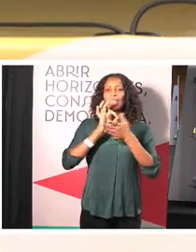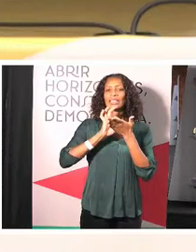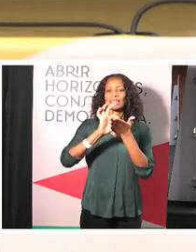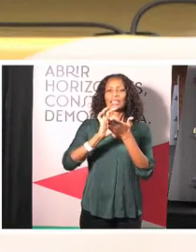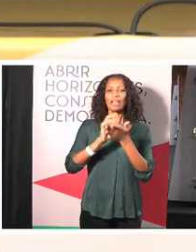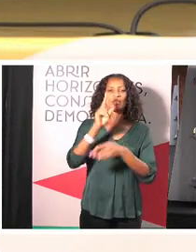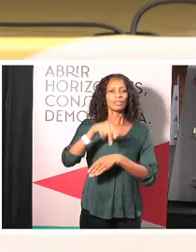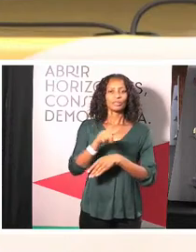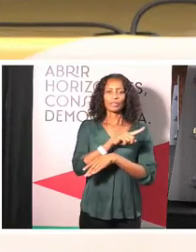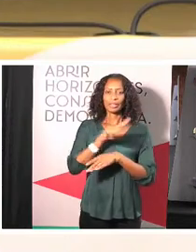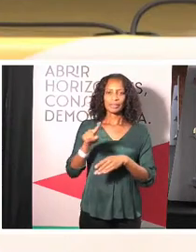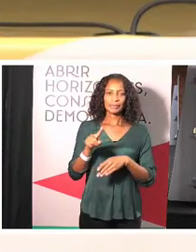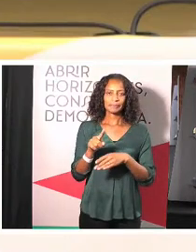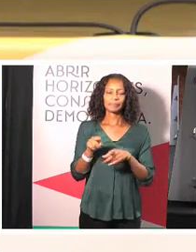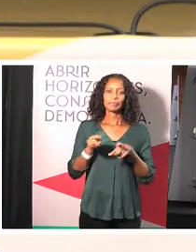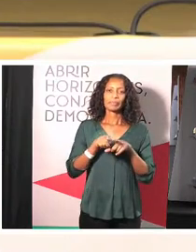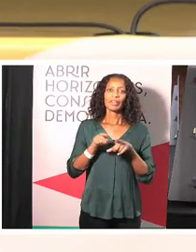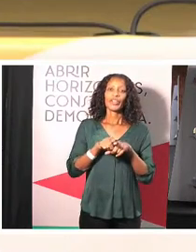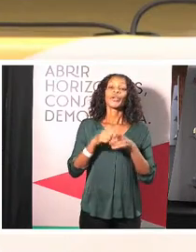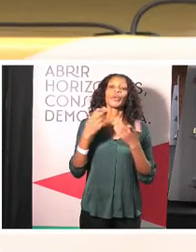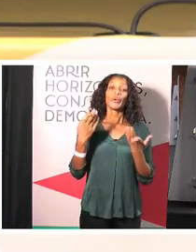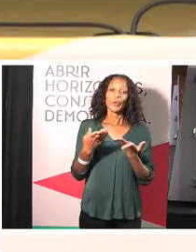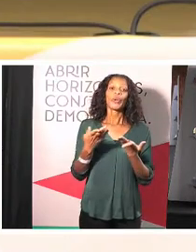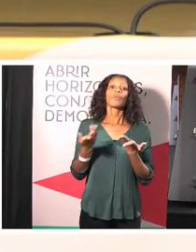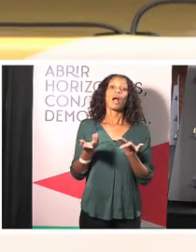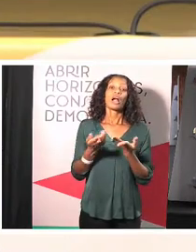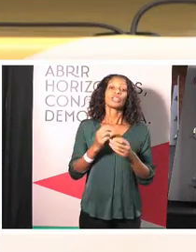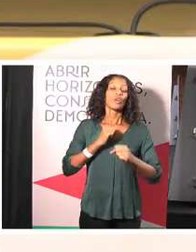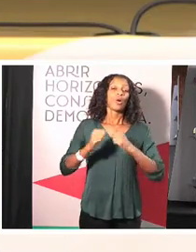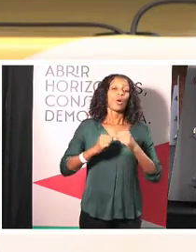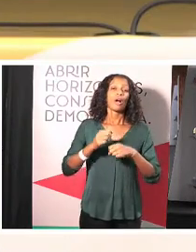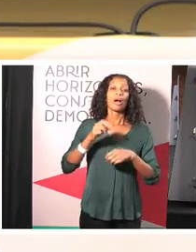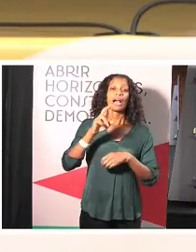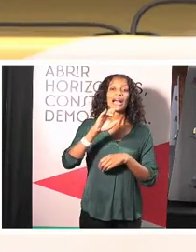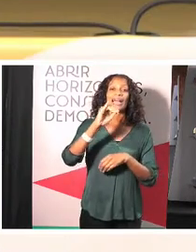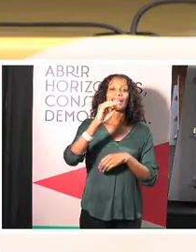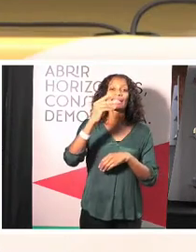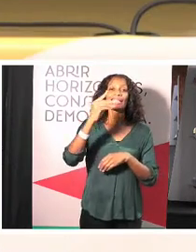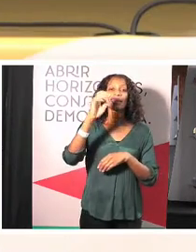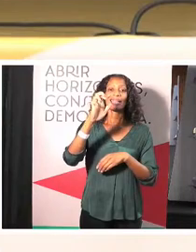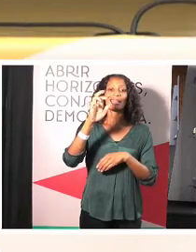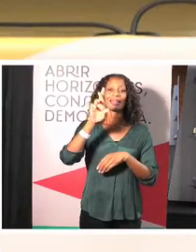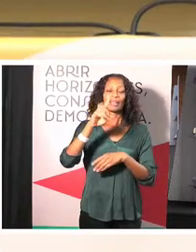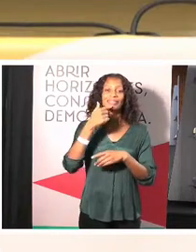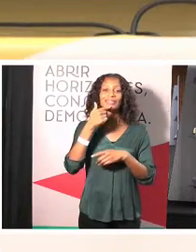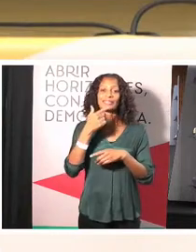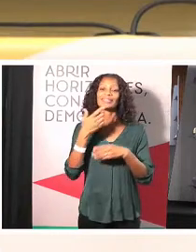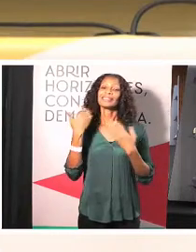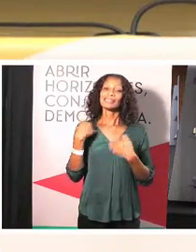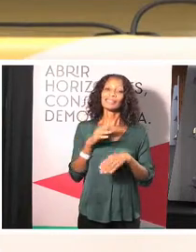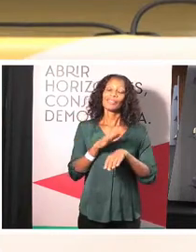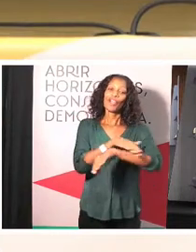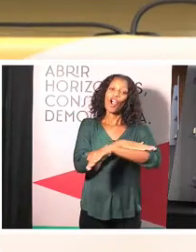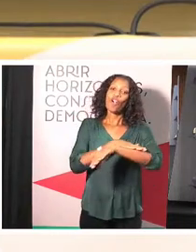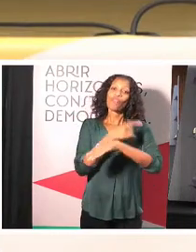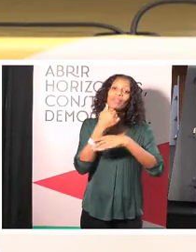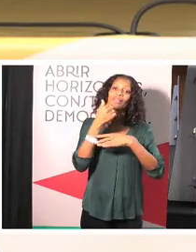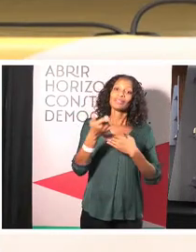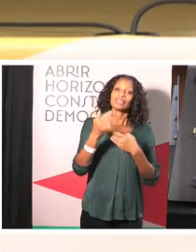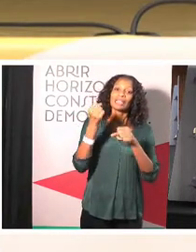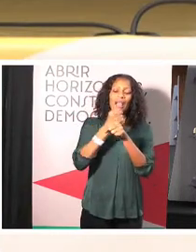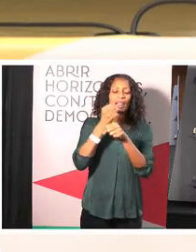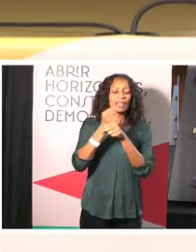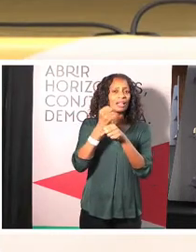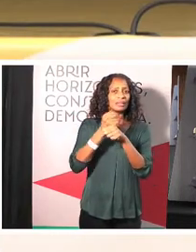el caso de los riders es fundamental, y de ahí la ley del gobierno, por la cual, por ejemplo, estas plataformas dicen, no, es que los trabajadores no son